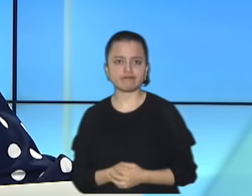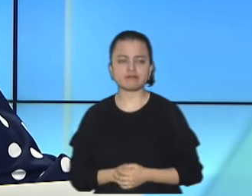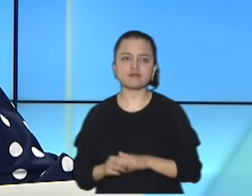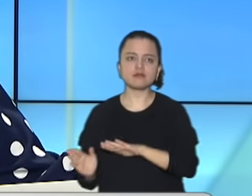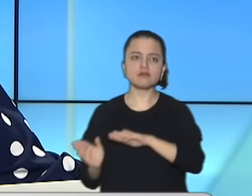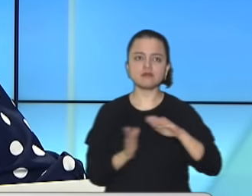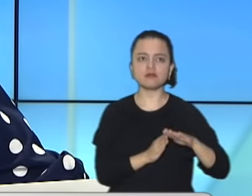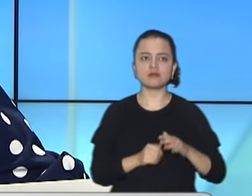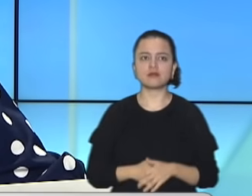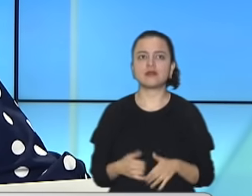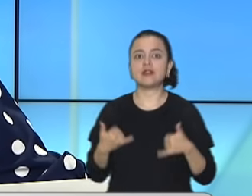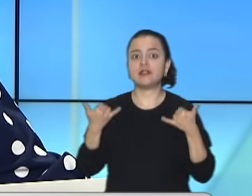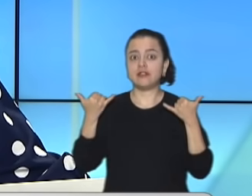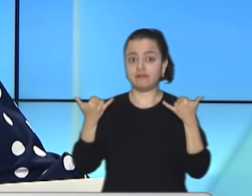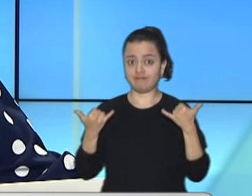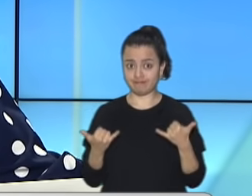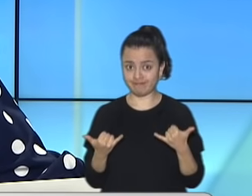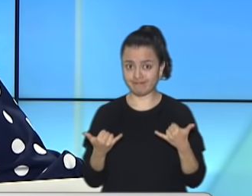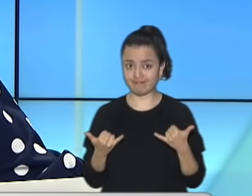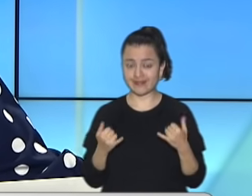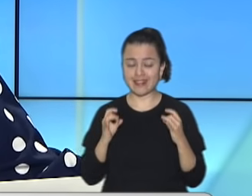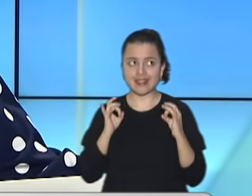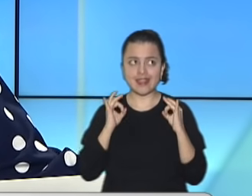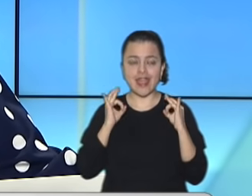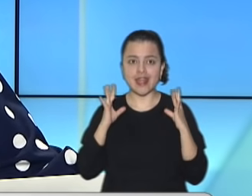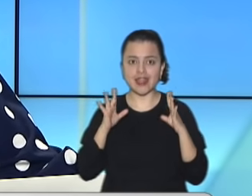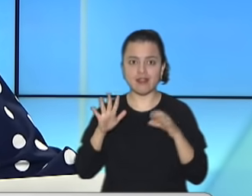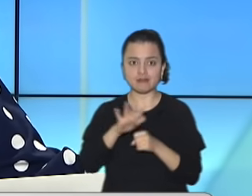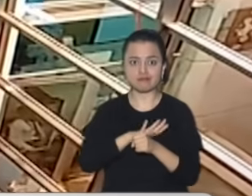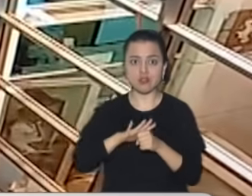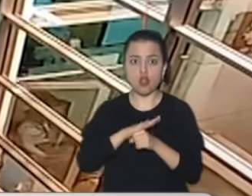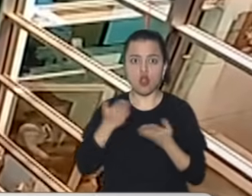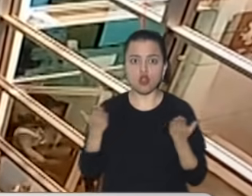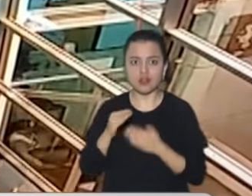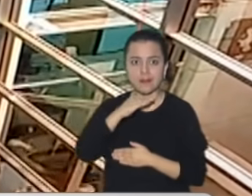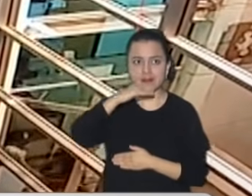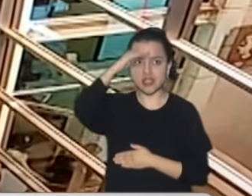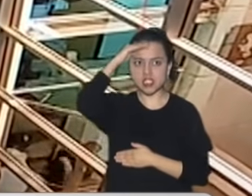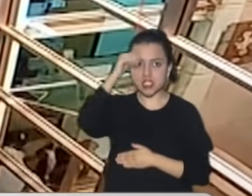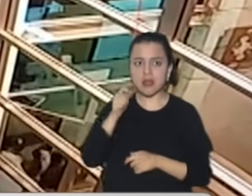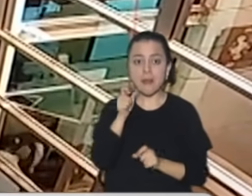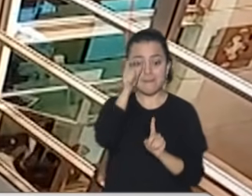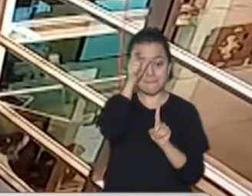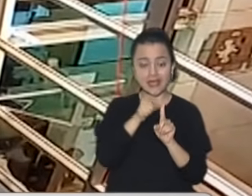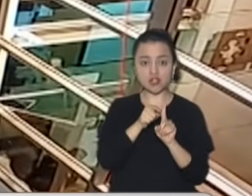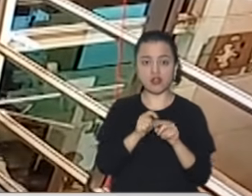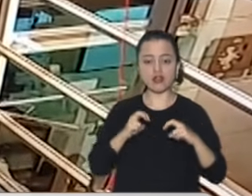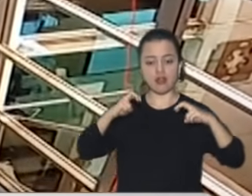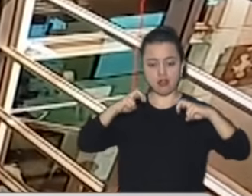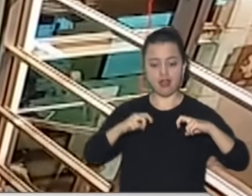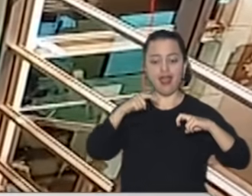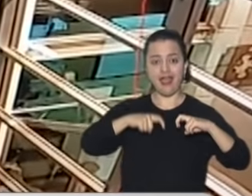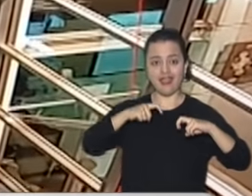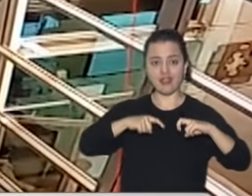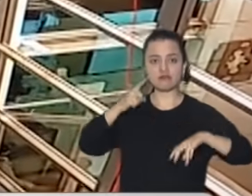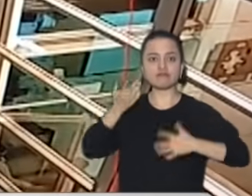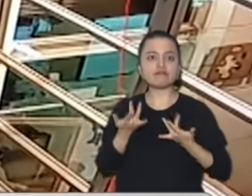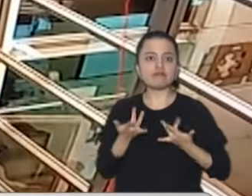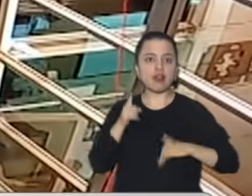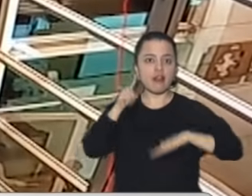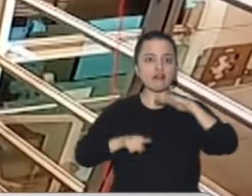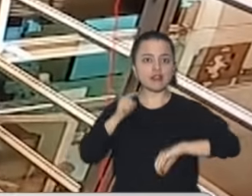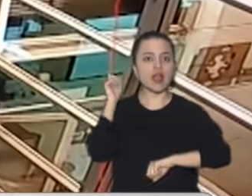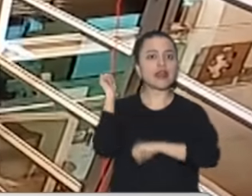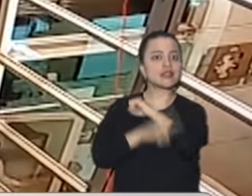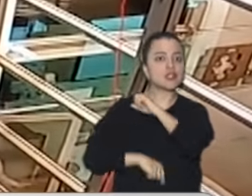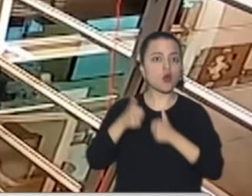Dramático intento de fuga en Medellín. Un hombre que se encontraba en la fiscalía intentó escapar con tan mala